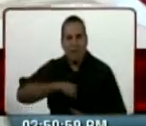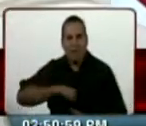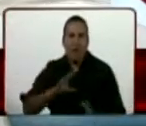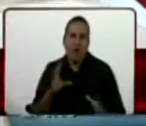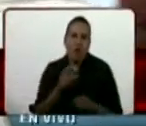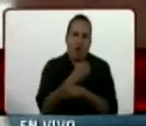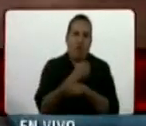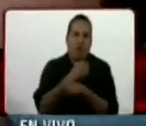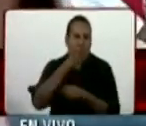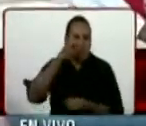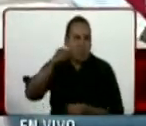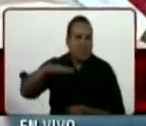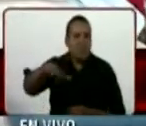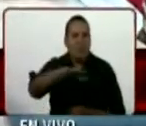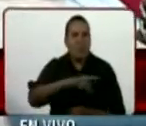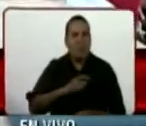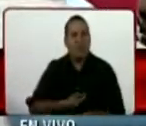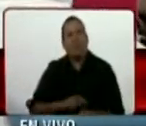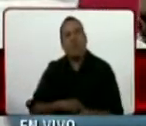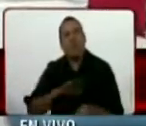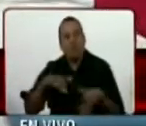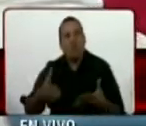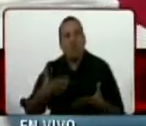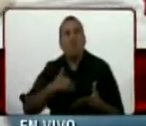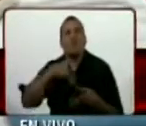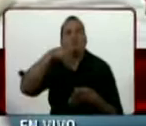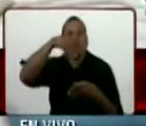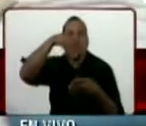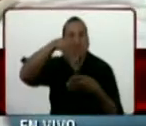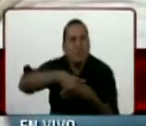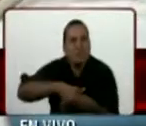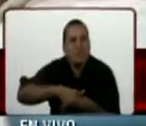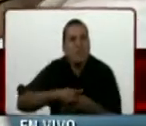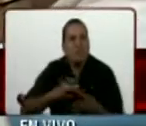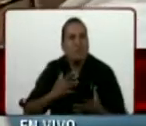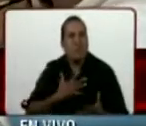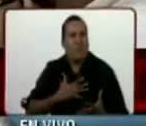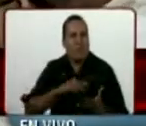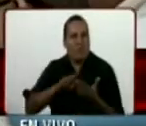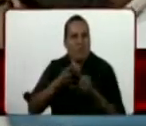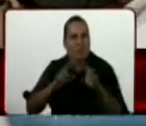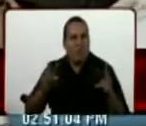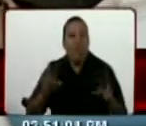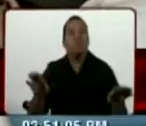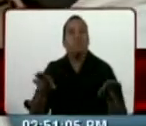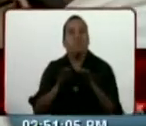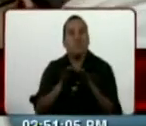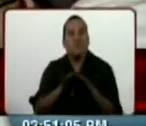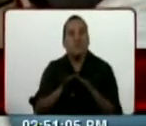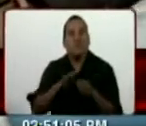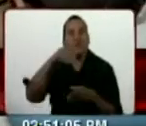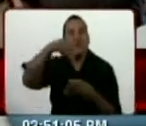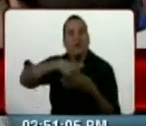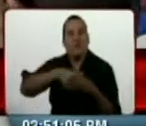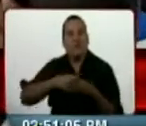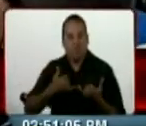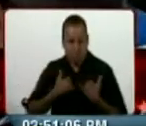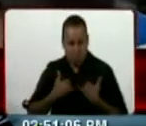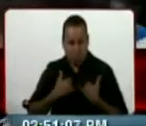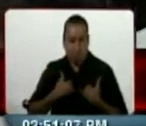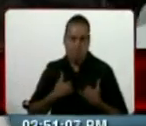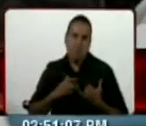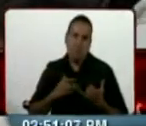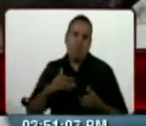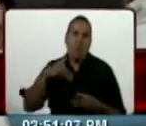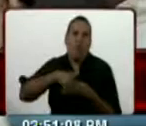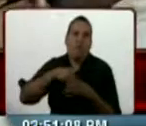el pueblo en el momento de ejercer su votación. Señaló igualmente que votó por él, por Hugo Chávez,